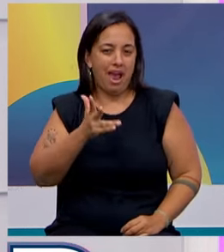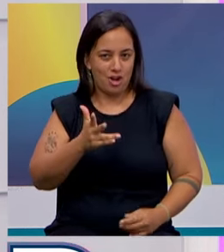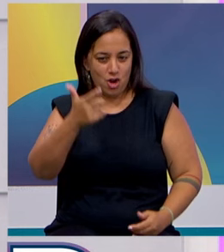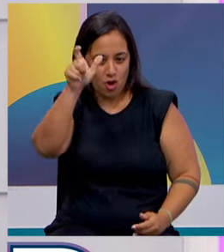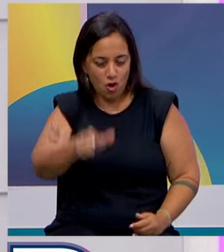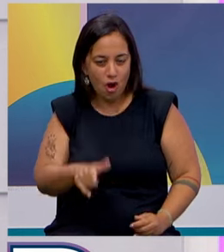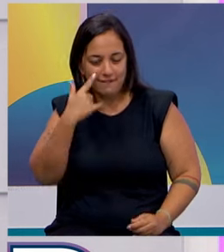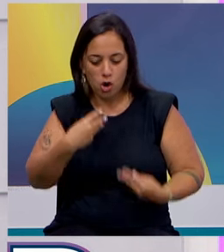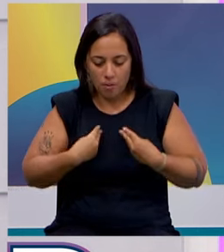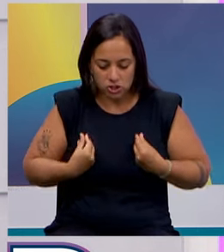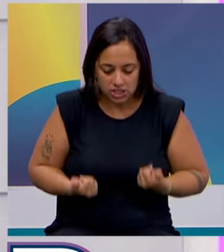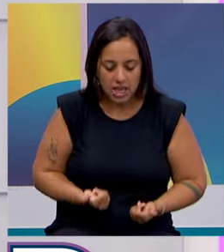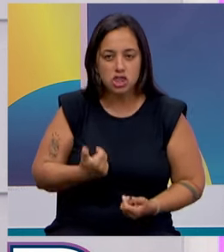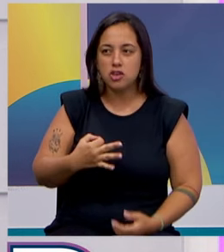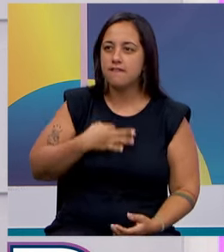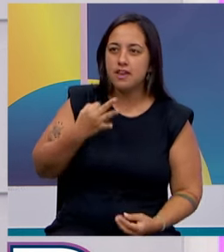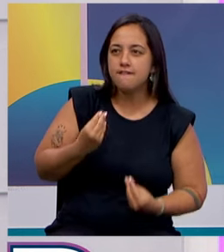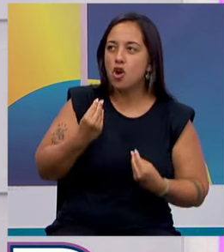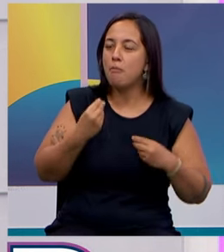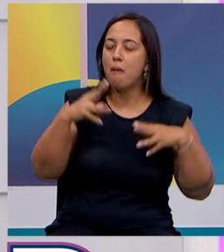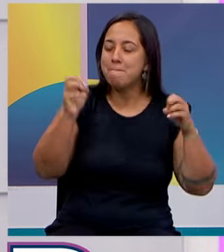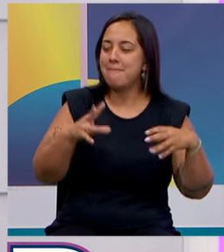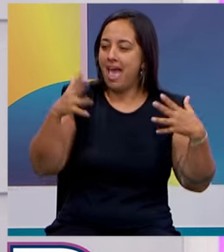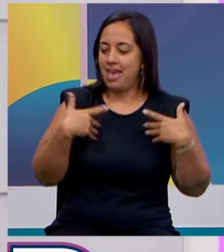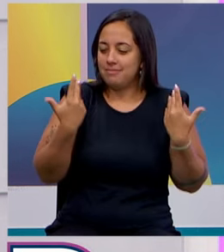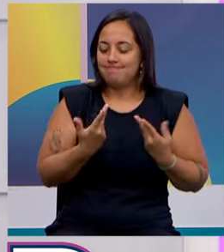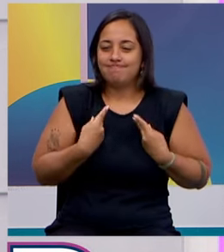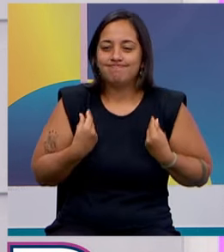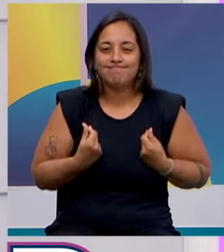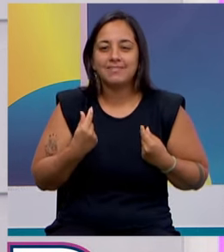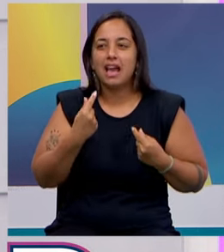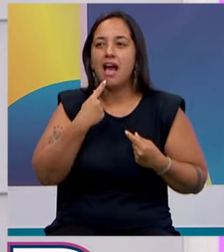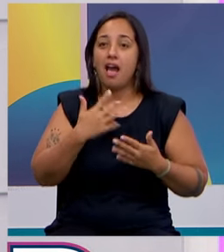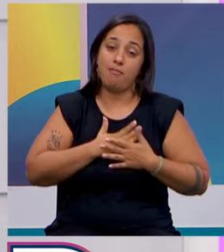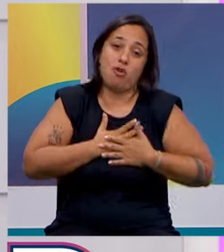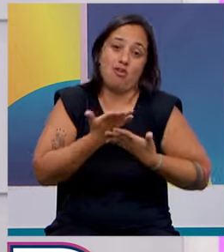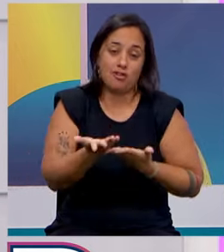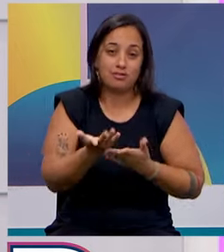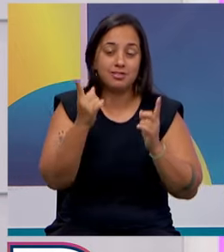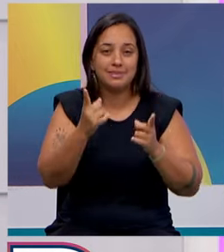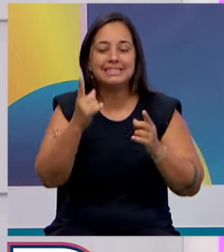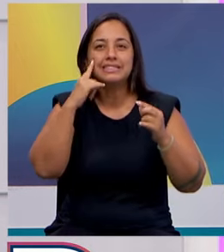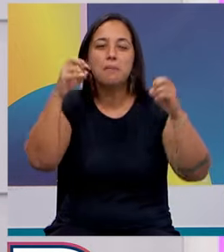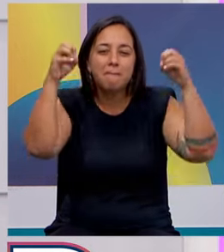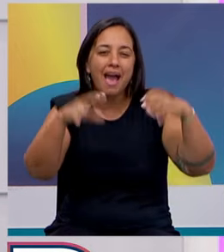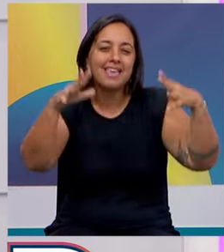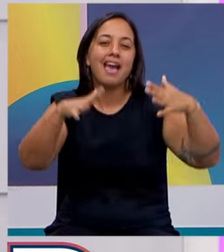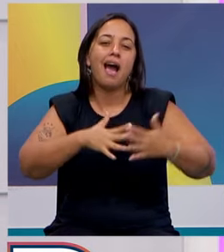sentimos, de la magia que podemos despertar con nuestras prácticas, de la magia del amor. La magia del amor es la